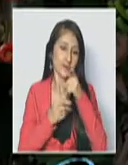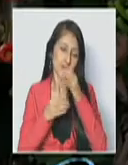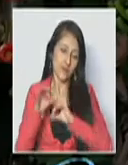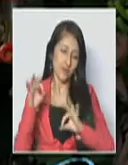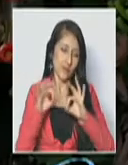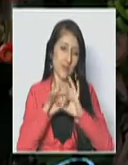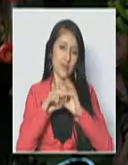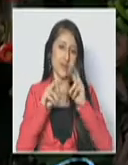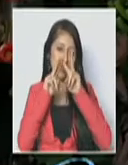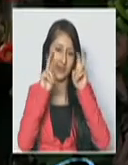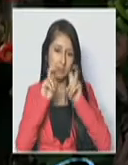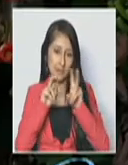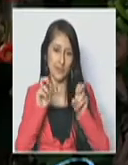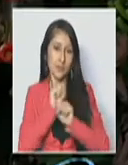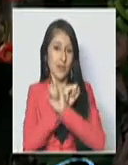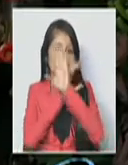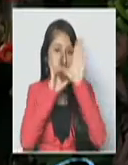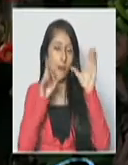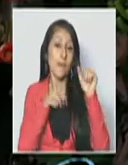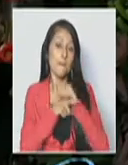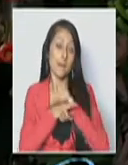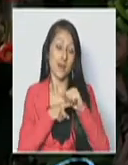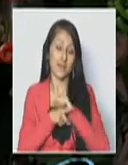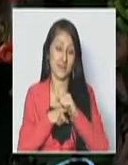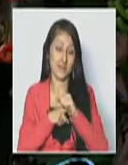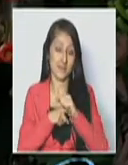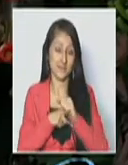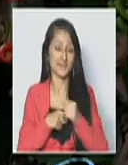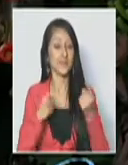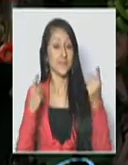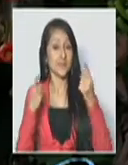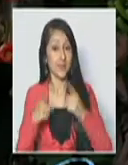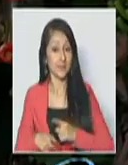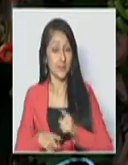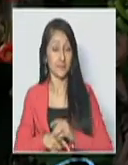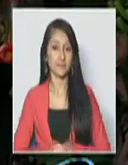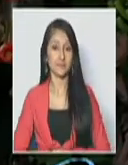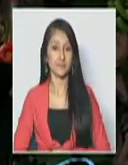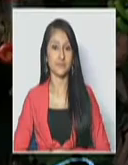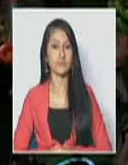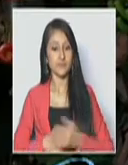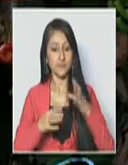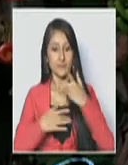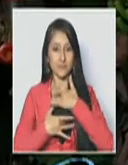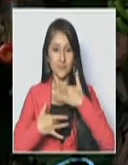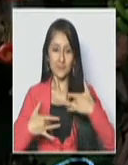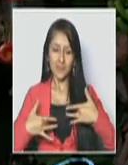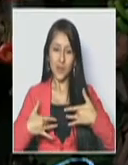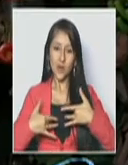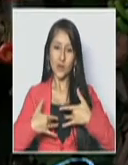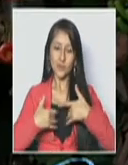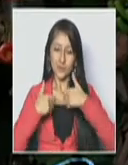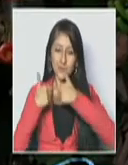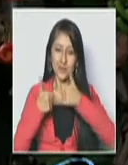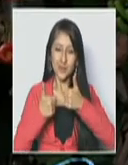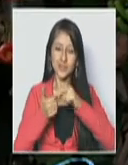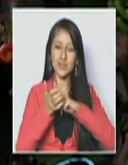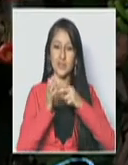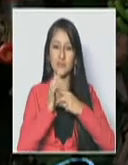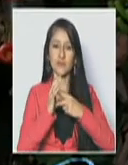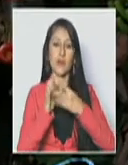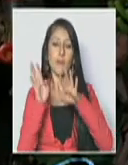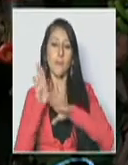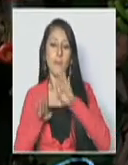temas claros en sus vidas adicionalmente para estar bien de salud ustedes deben de suspender